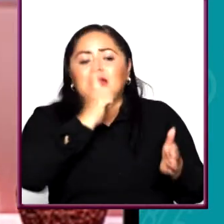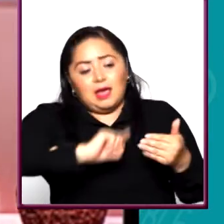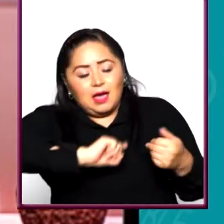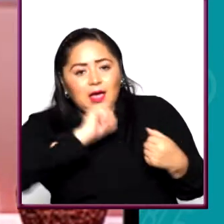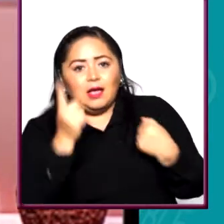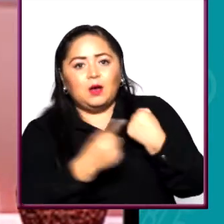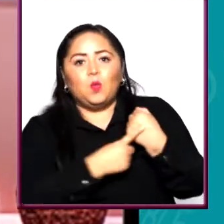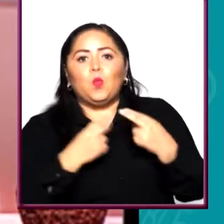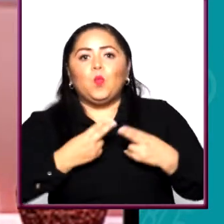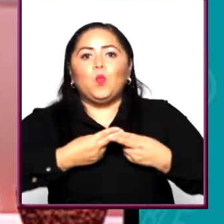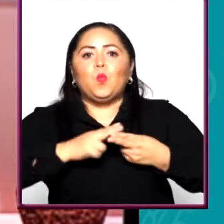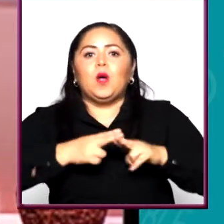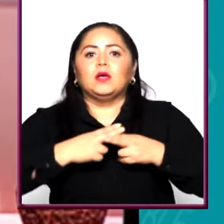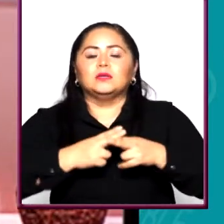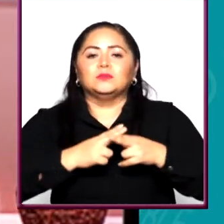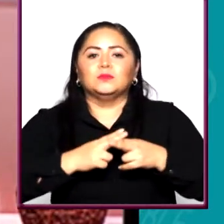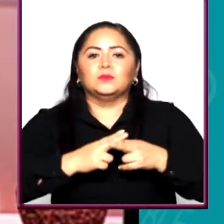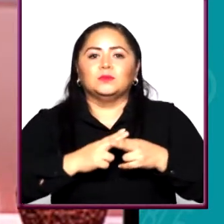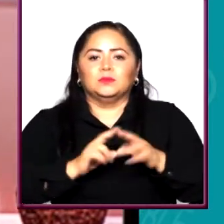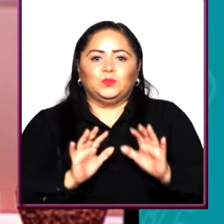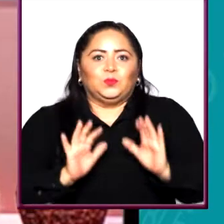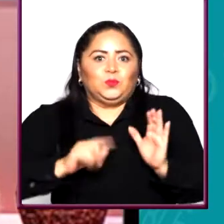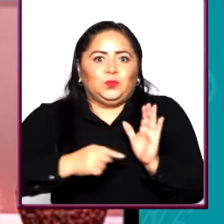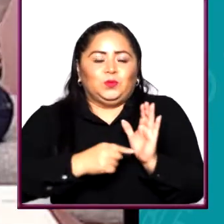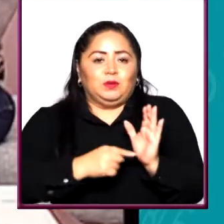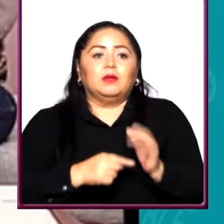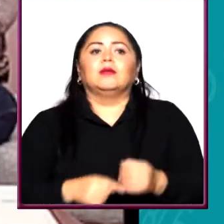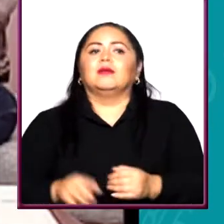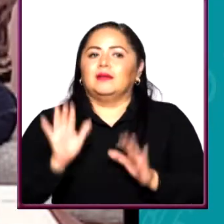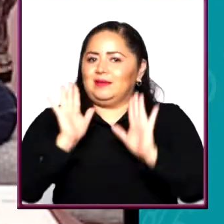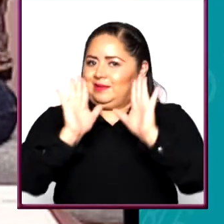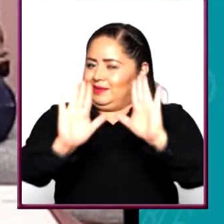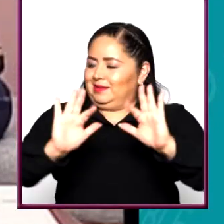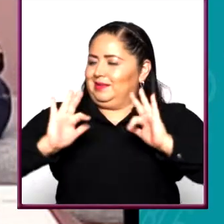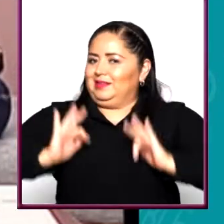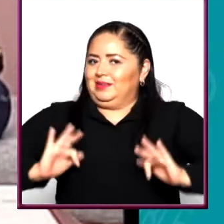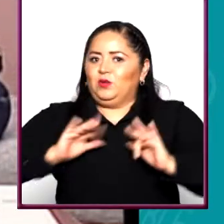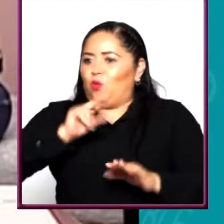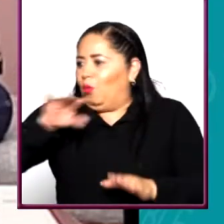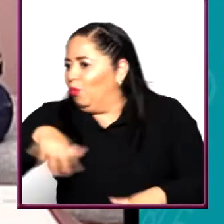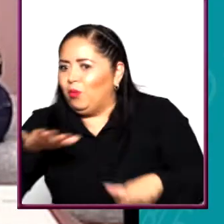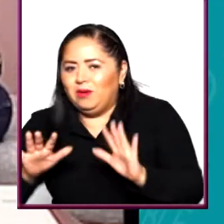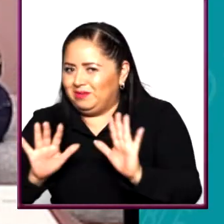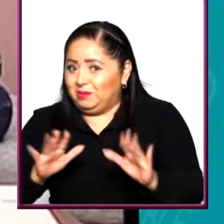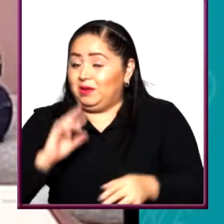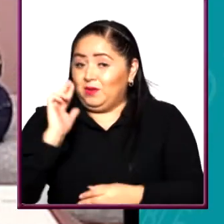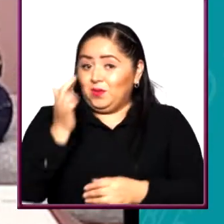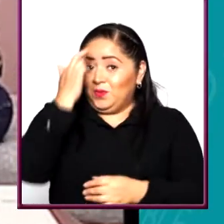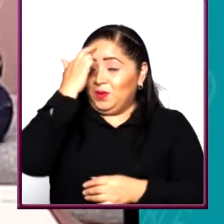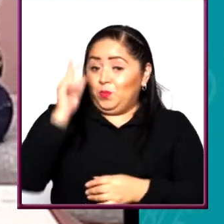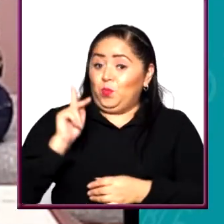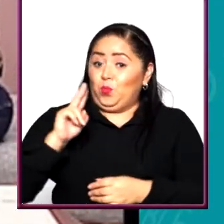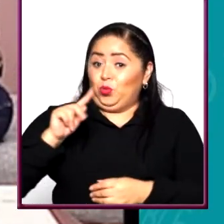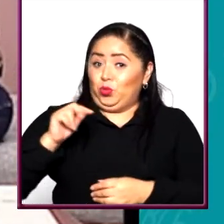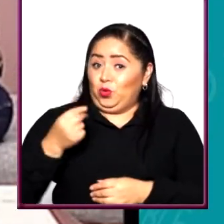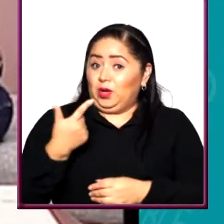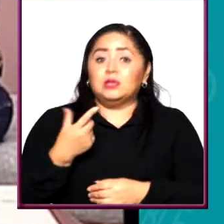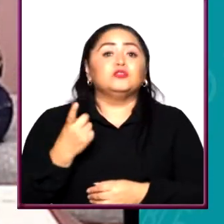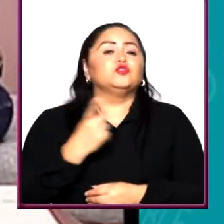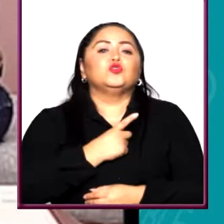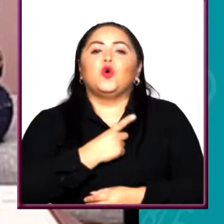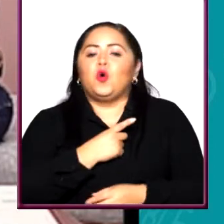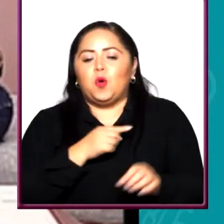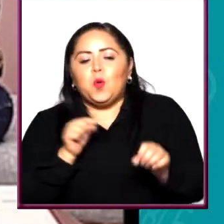decir, detrás del hueso del pubis. Calma, no empieces a buscarlo, porque acuérdate que el punto G